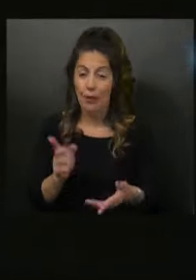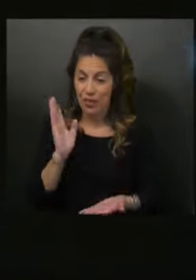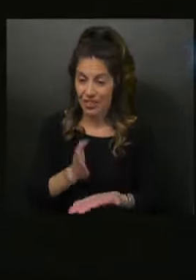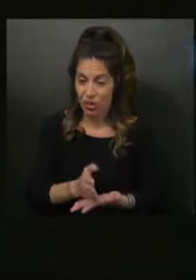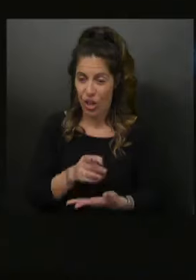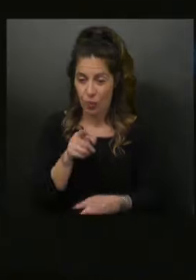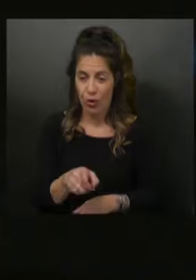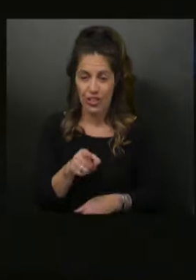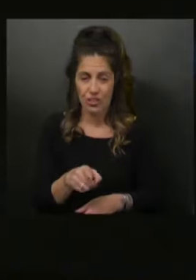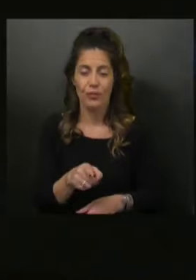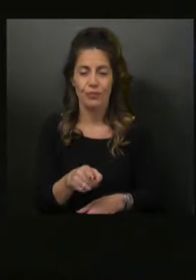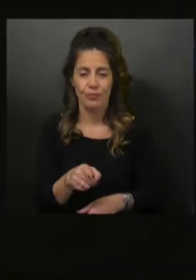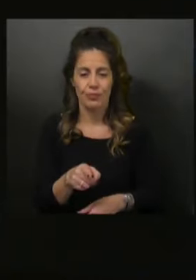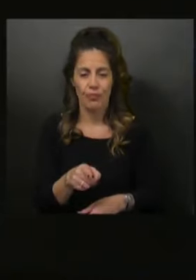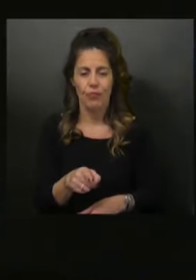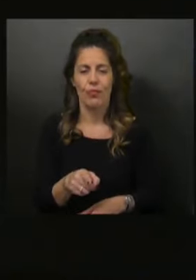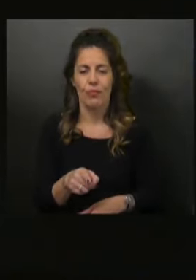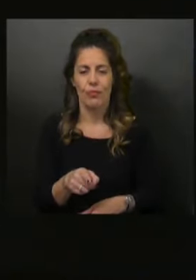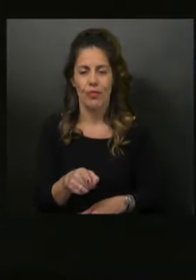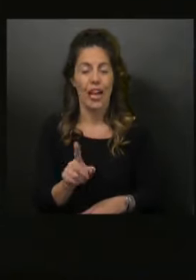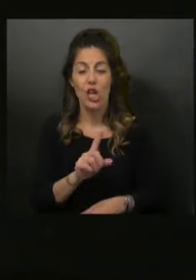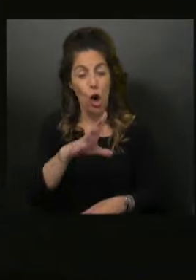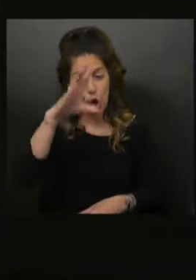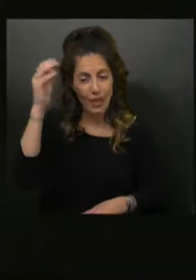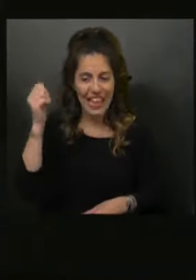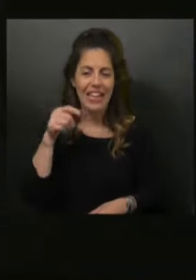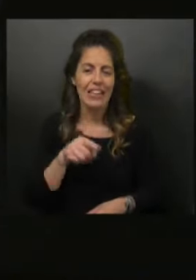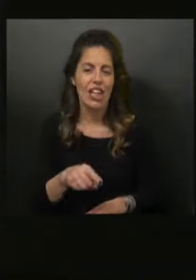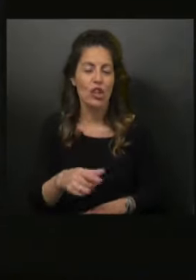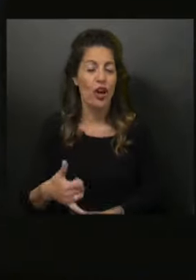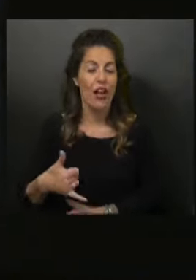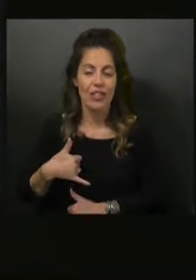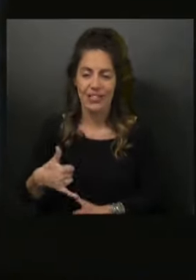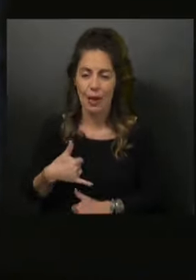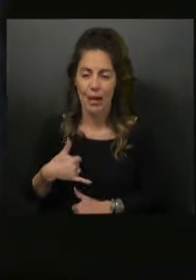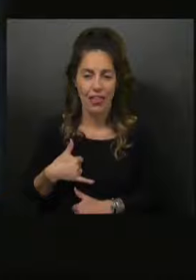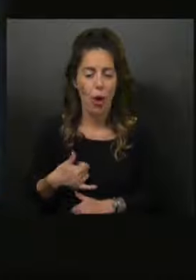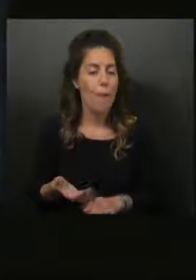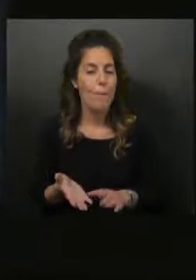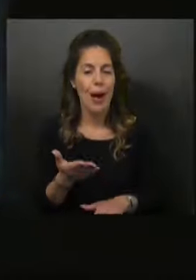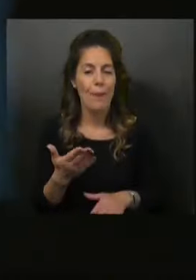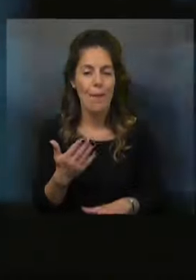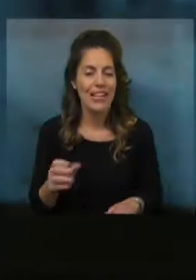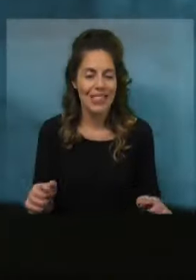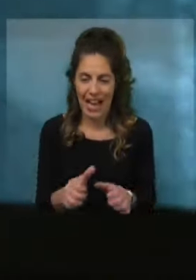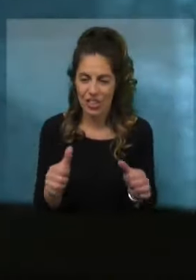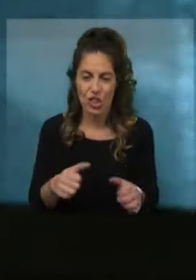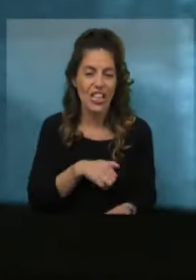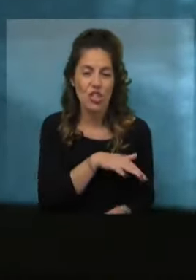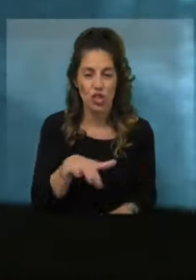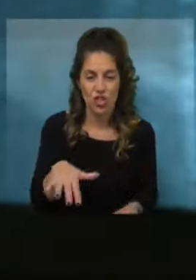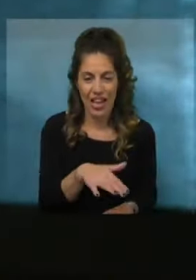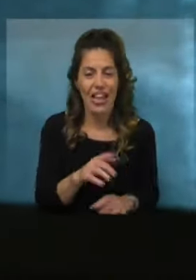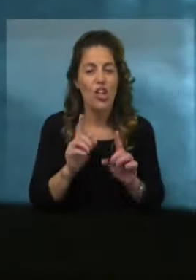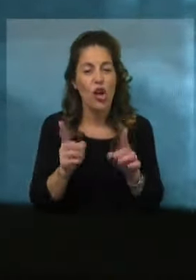cosas y también eh No hay que olvidar en esto de que las fuerzas armadas cada vez más están haciendo acciones sociales eso